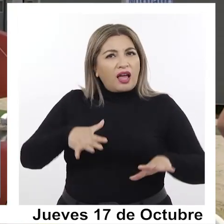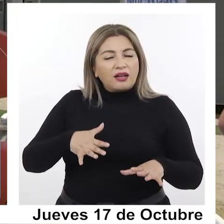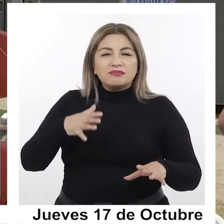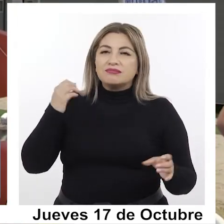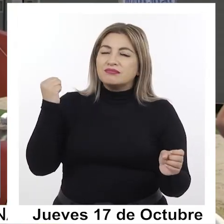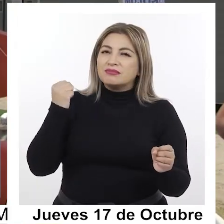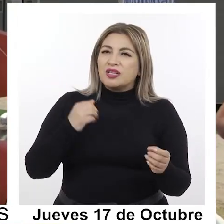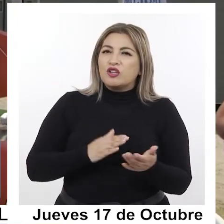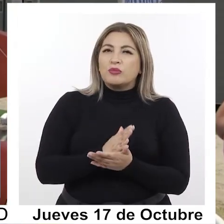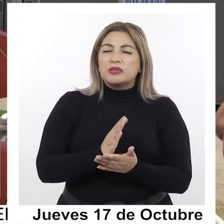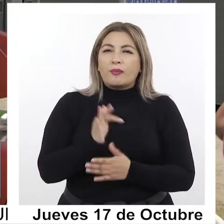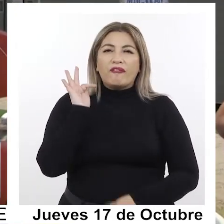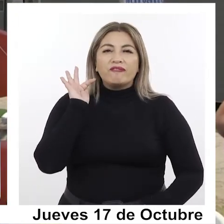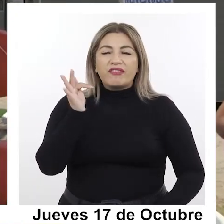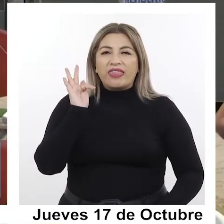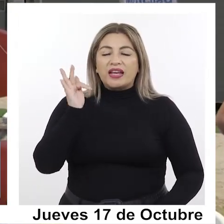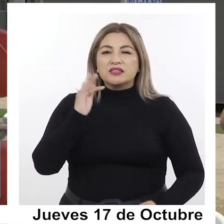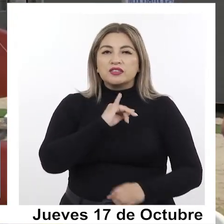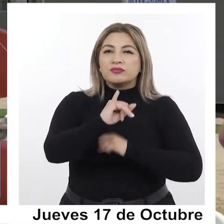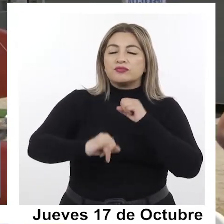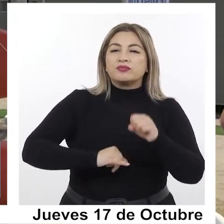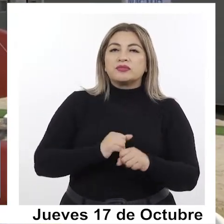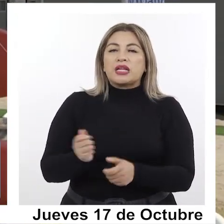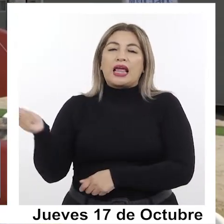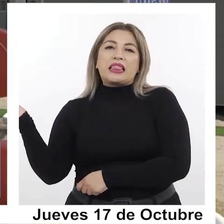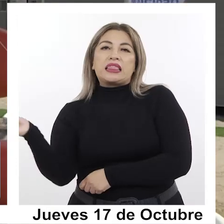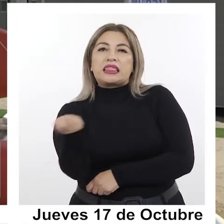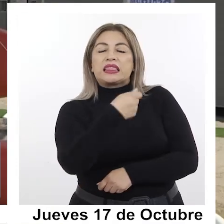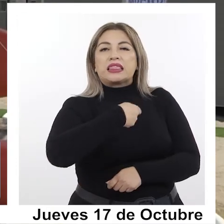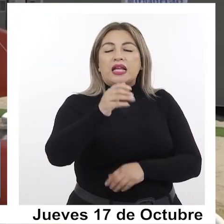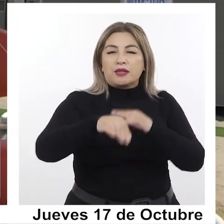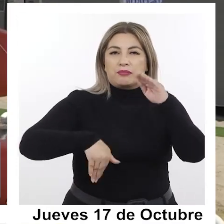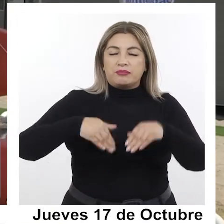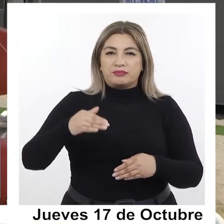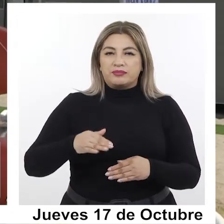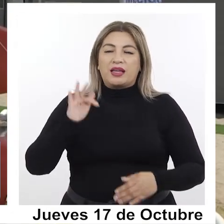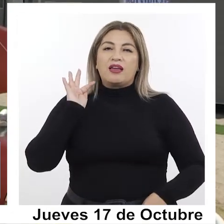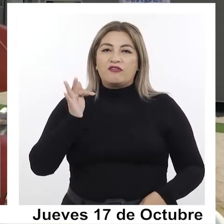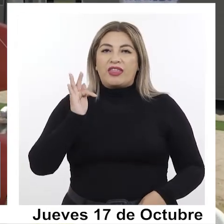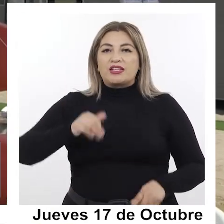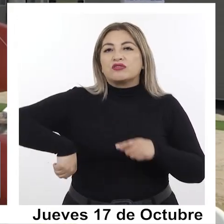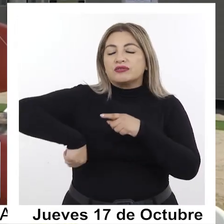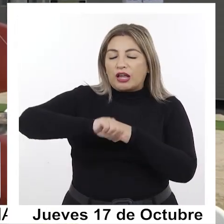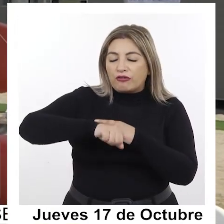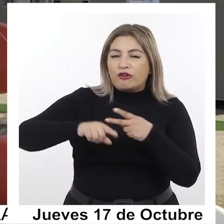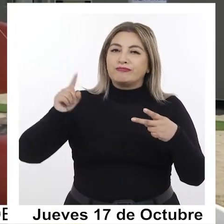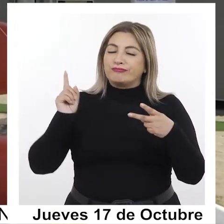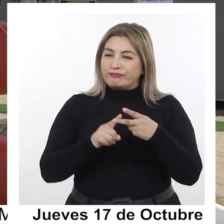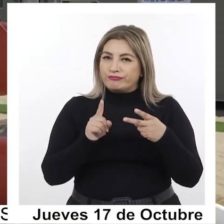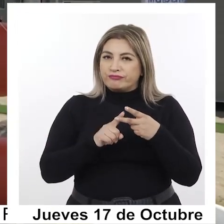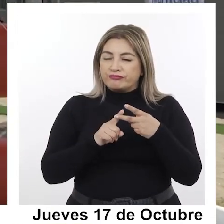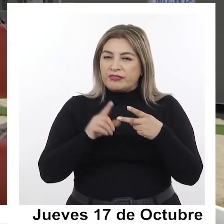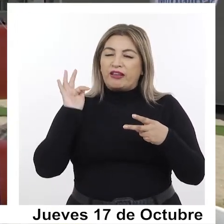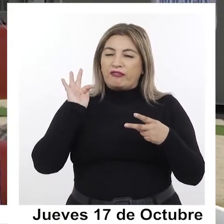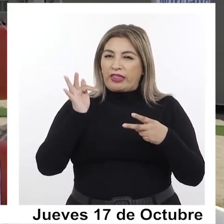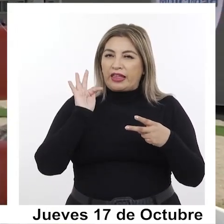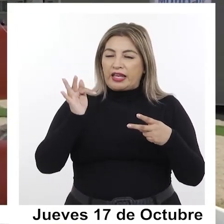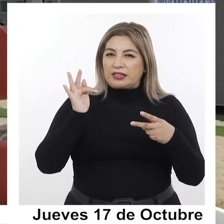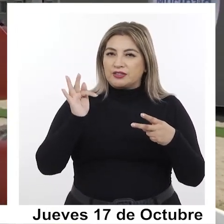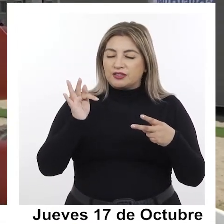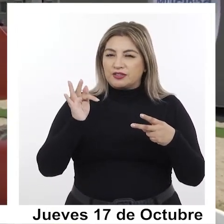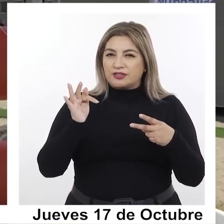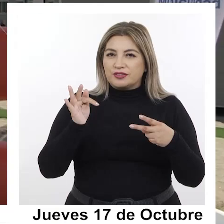la Federación Internacional de Tenis Playa, Federación Internacional de Fútbol, Federación Internacional